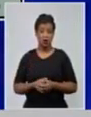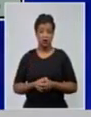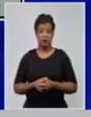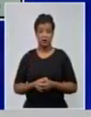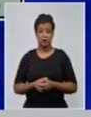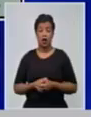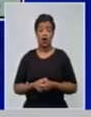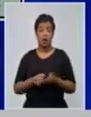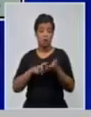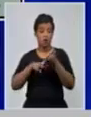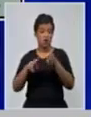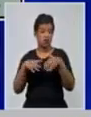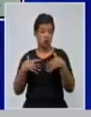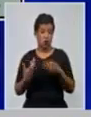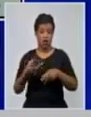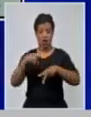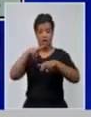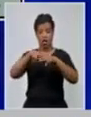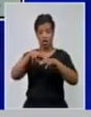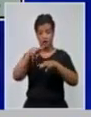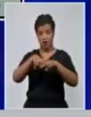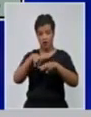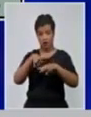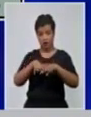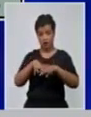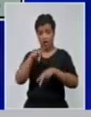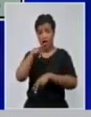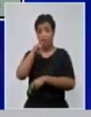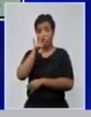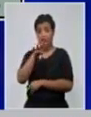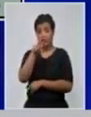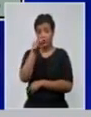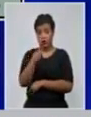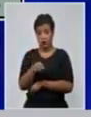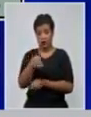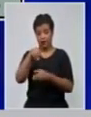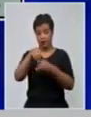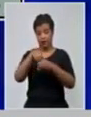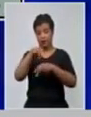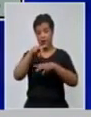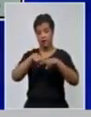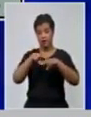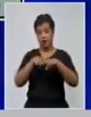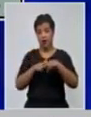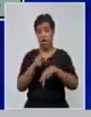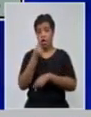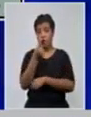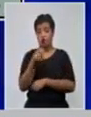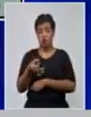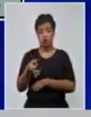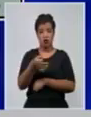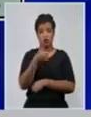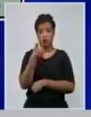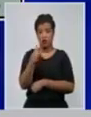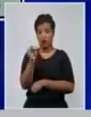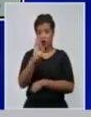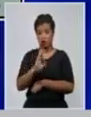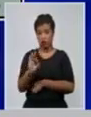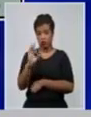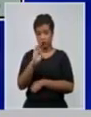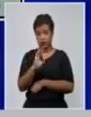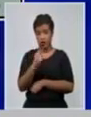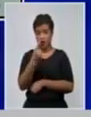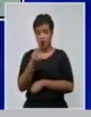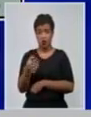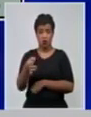la provincia de La Habana, 14 casos, de ellos uno del municipio 10 de octubre,